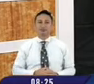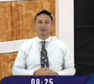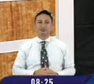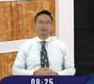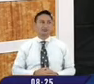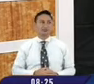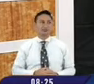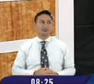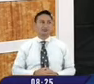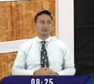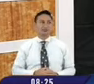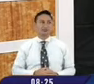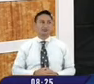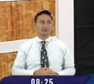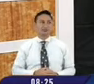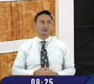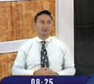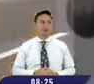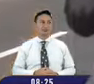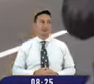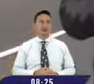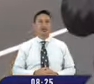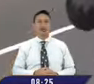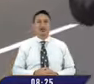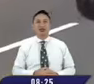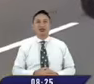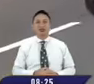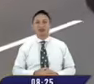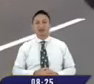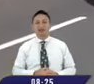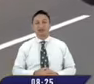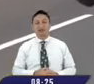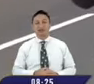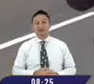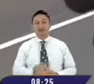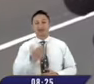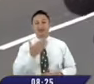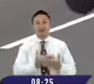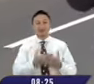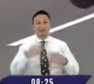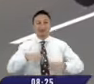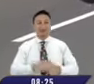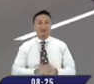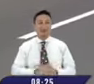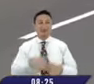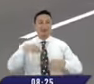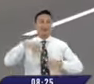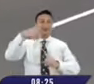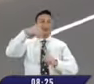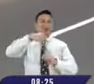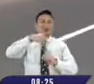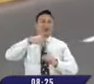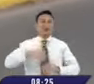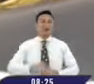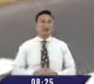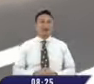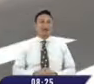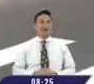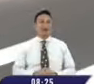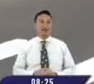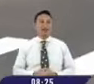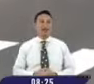Robert, amigos televidentes, buenos días. Gracias, Robert, gracias. En efecto, estamos en la avenida Equinoccial. Como ustedes pueden observar, lo que se está